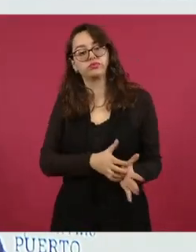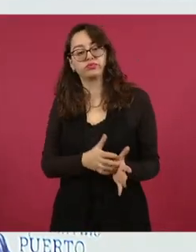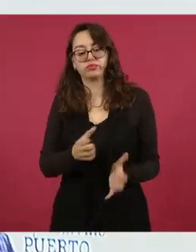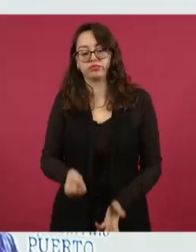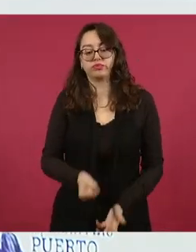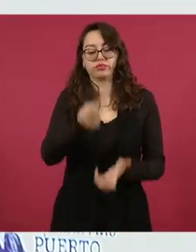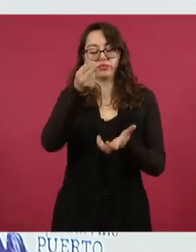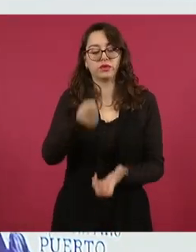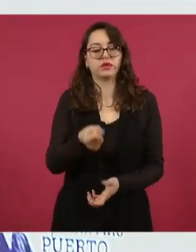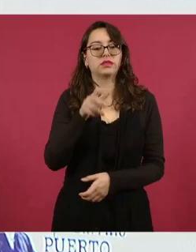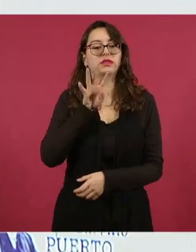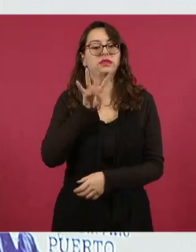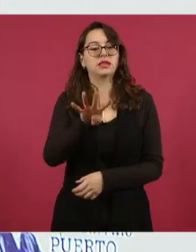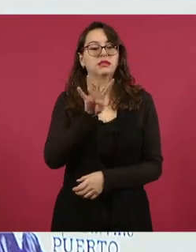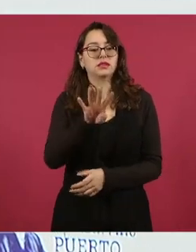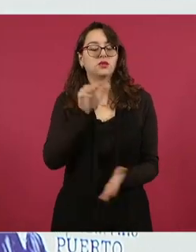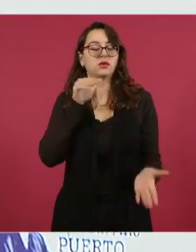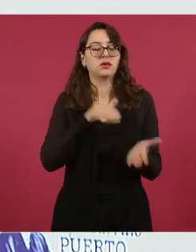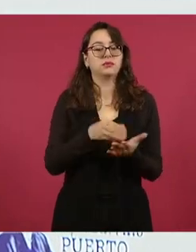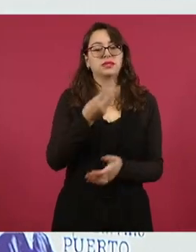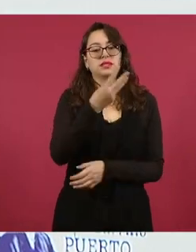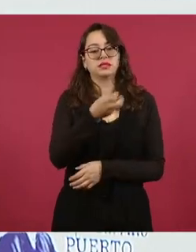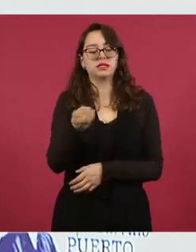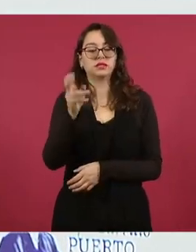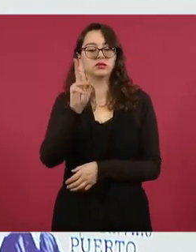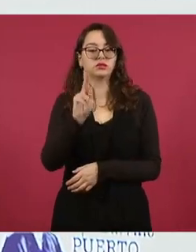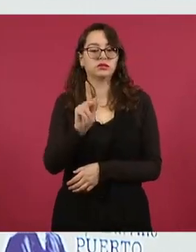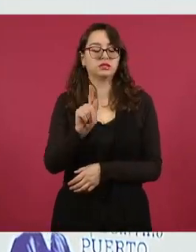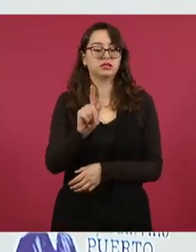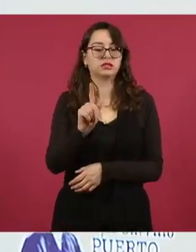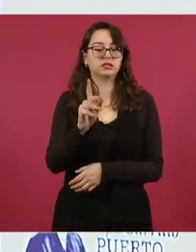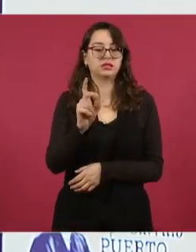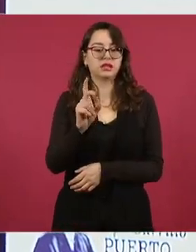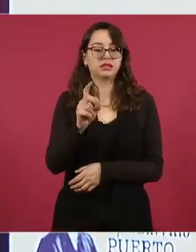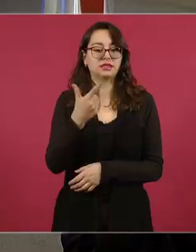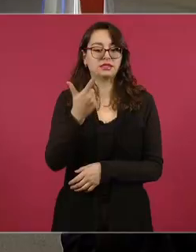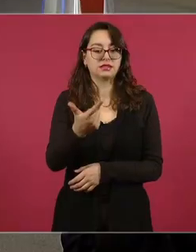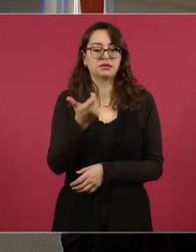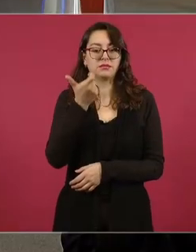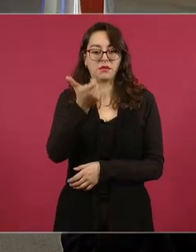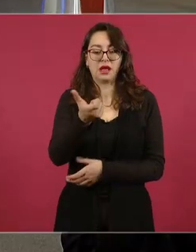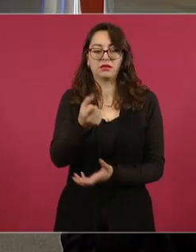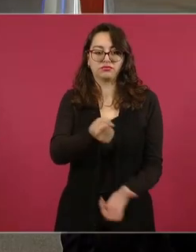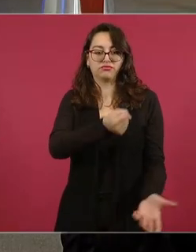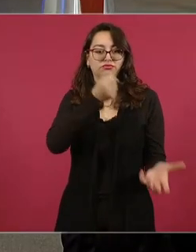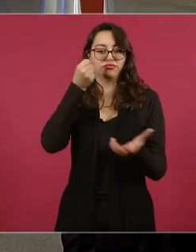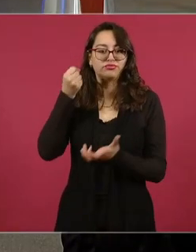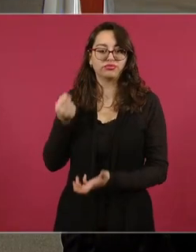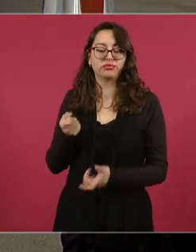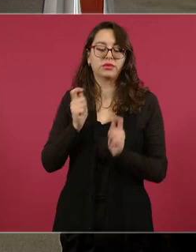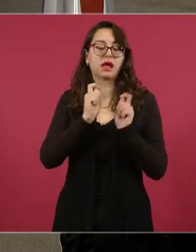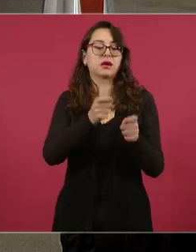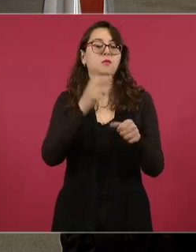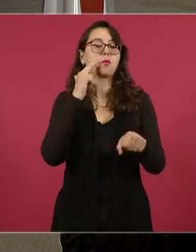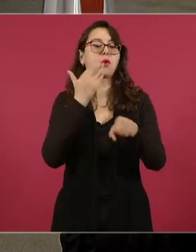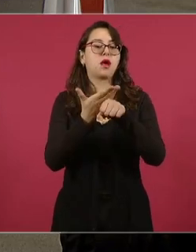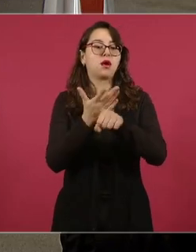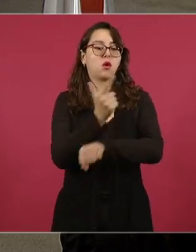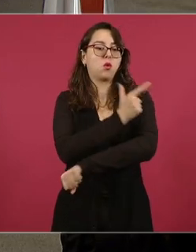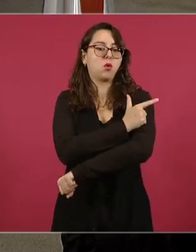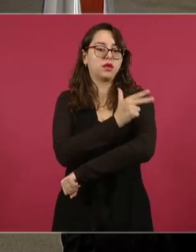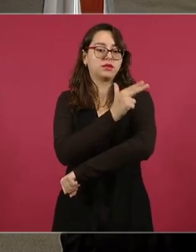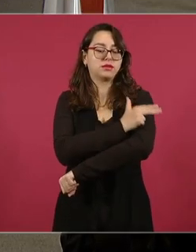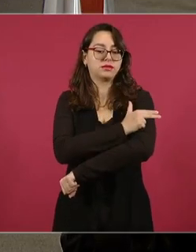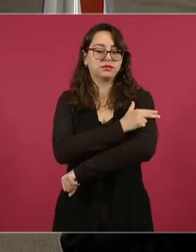367 millones de pesos por esta operación que lleva a cabo la Guardia Nacional. Adelante. Vamos